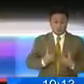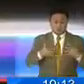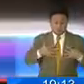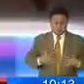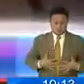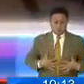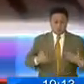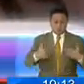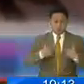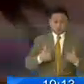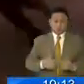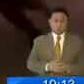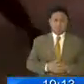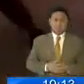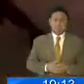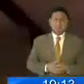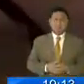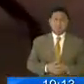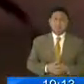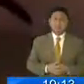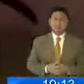balístico.